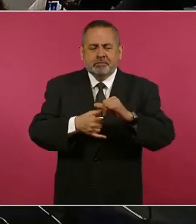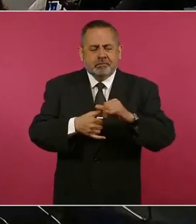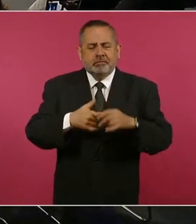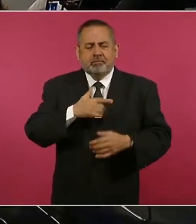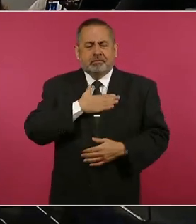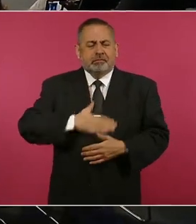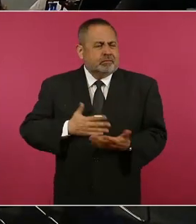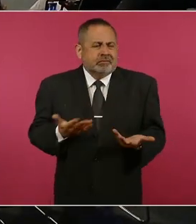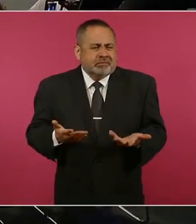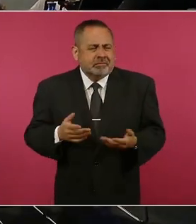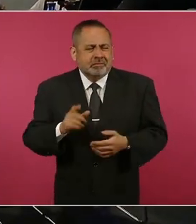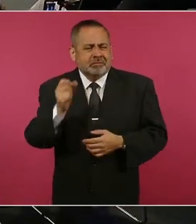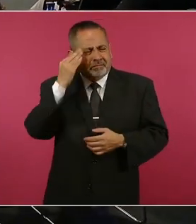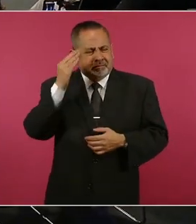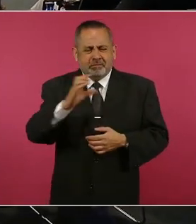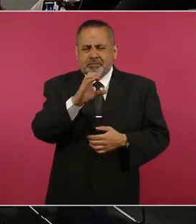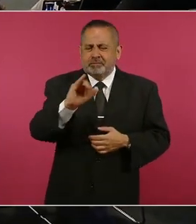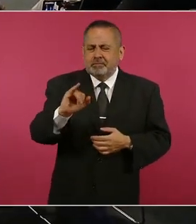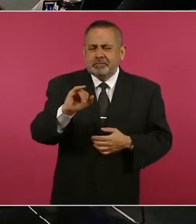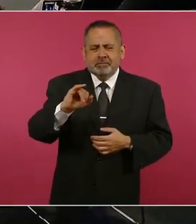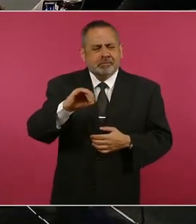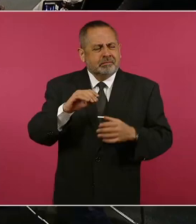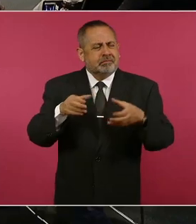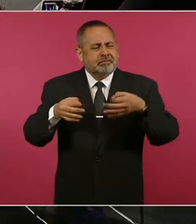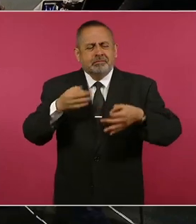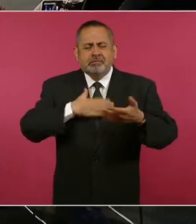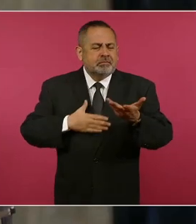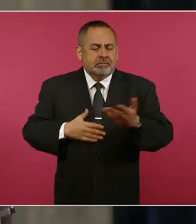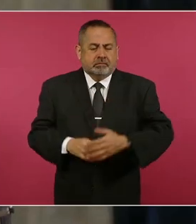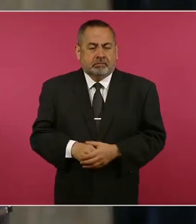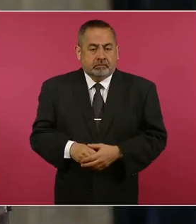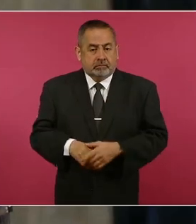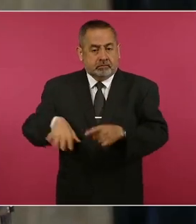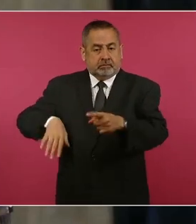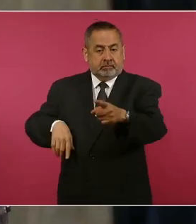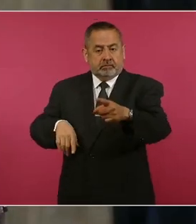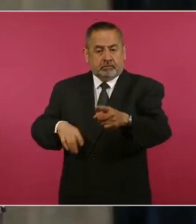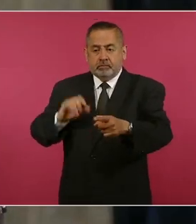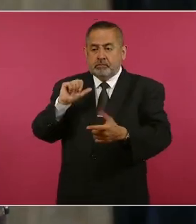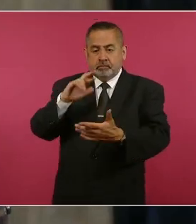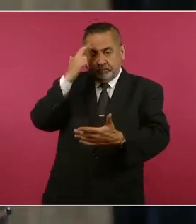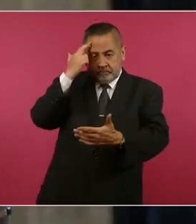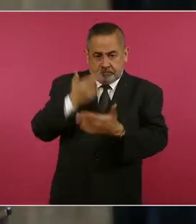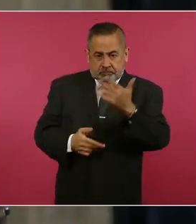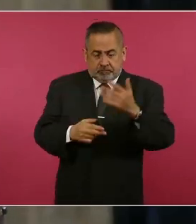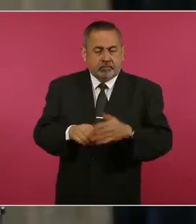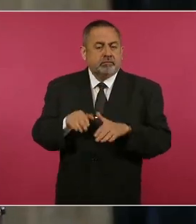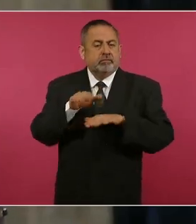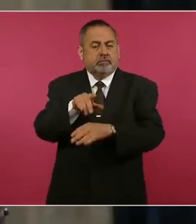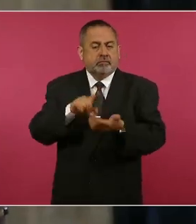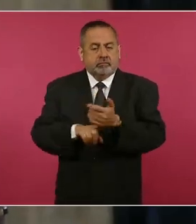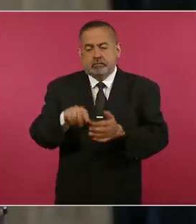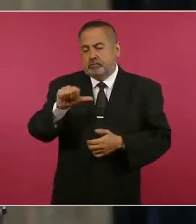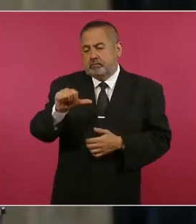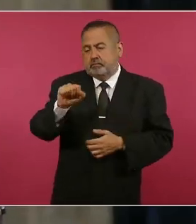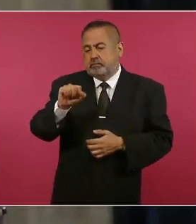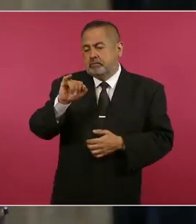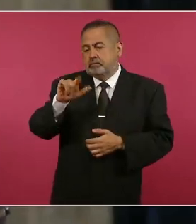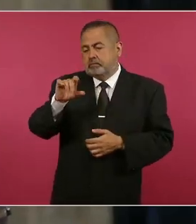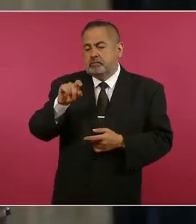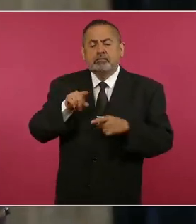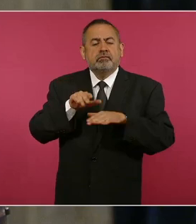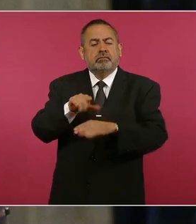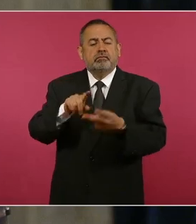es: en esta denuncia no se menciona ninguna violación al derecho de asilo, ninguna cuestión relacionada con Jorge Glass, a